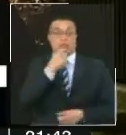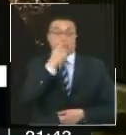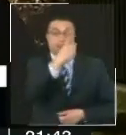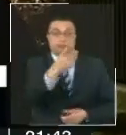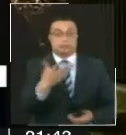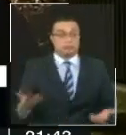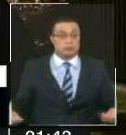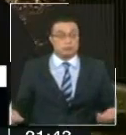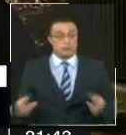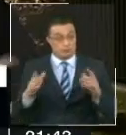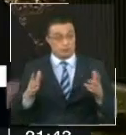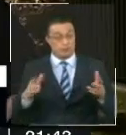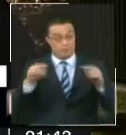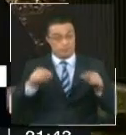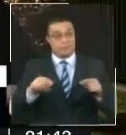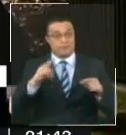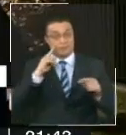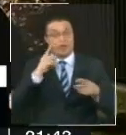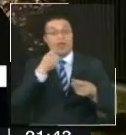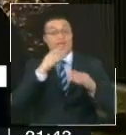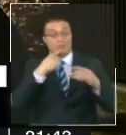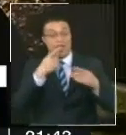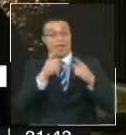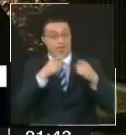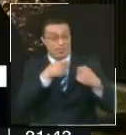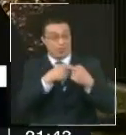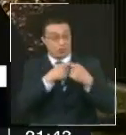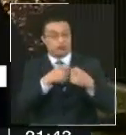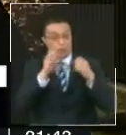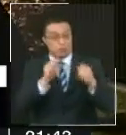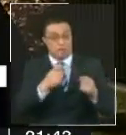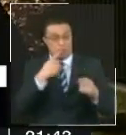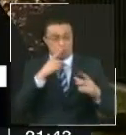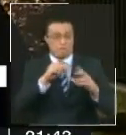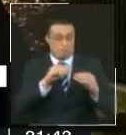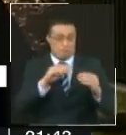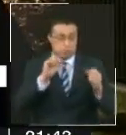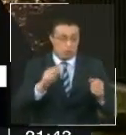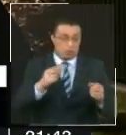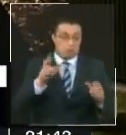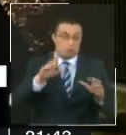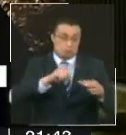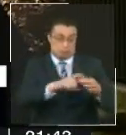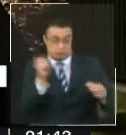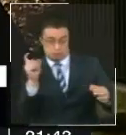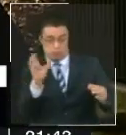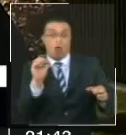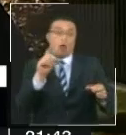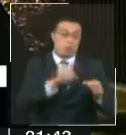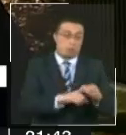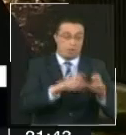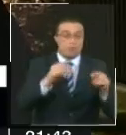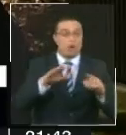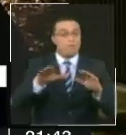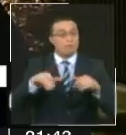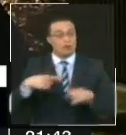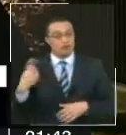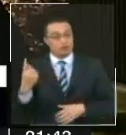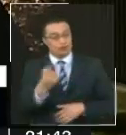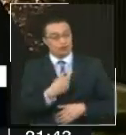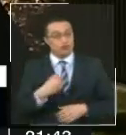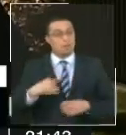nosotros en otros términos al margen de que esta es una discusión pu volver abordar lo que no tendría ningún sentido es que nosotros mismos nos